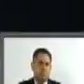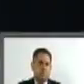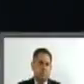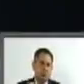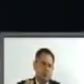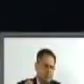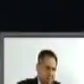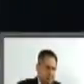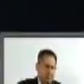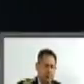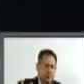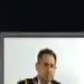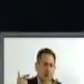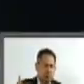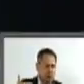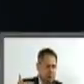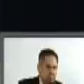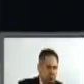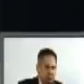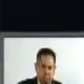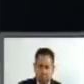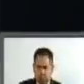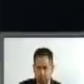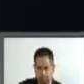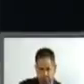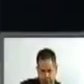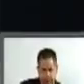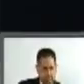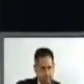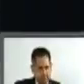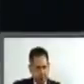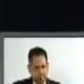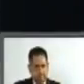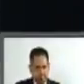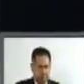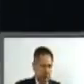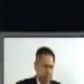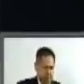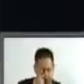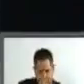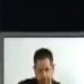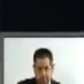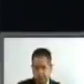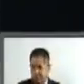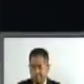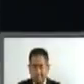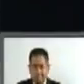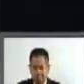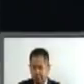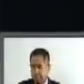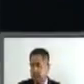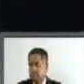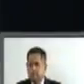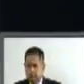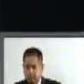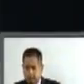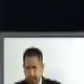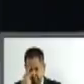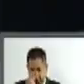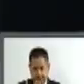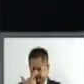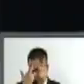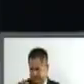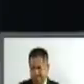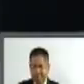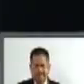históricas y jurídicas de nuestros respectivos países, son la base fundacional sobre la cual Canadá y México hemos construido lo